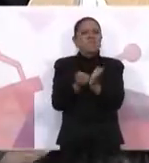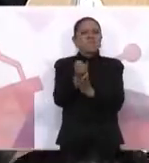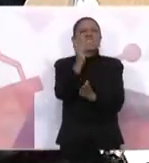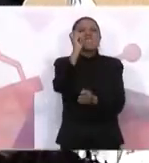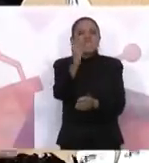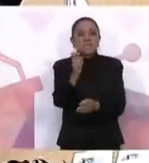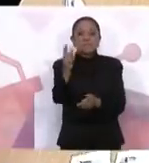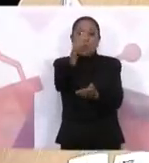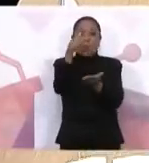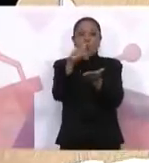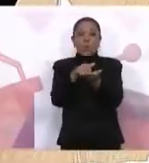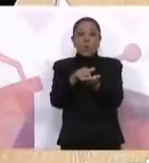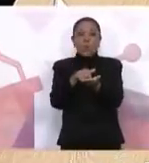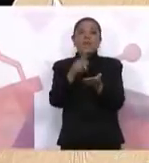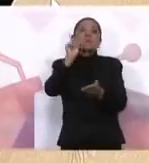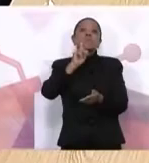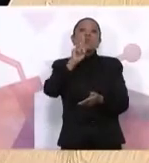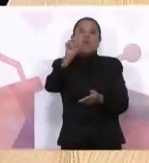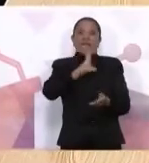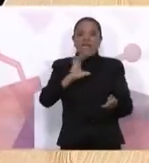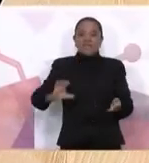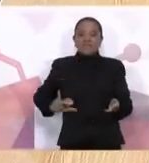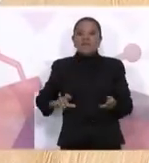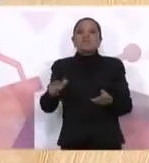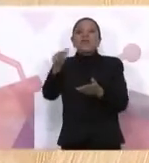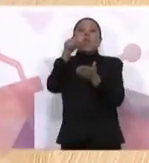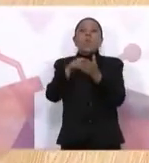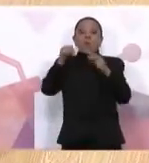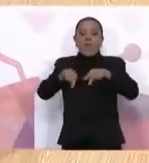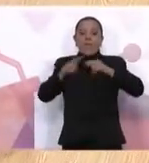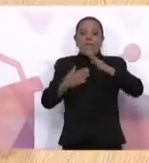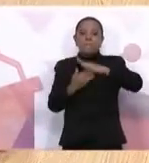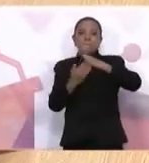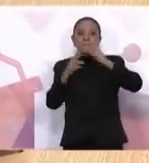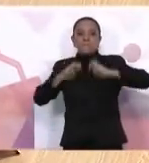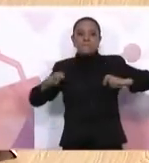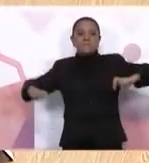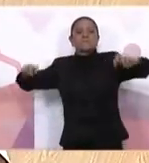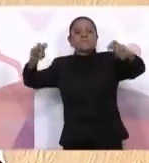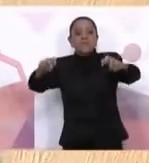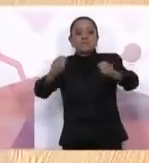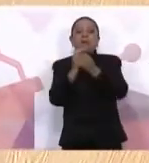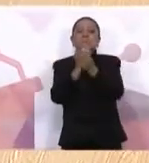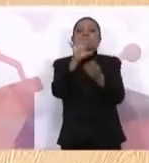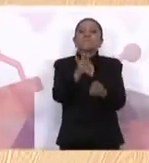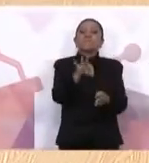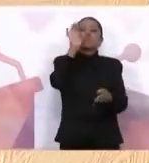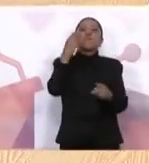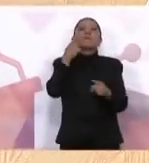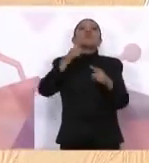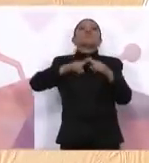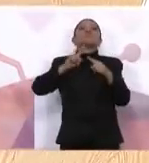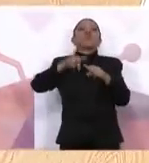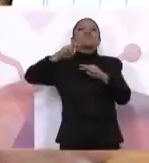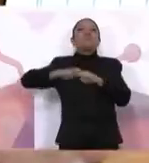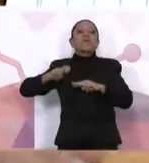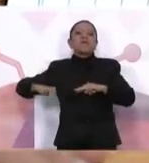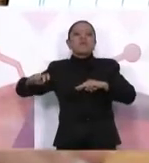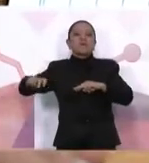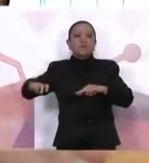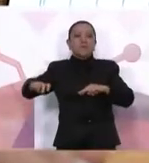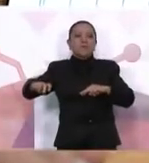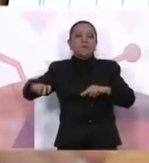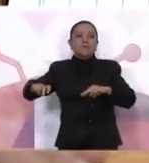de la cantidad de los candidatos en esta mesa de set televisivo como ustedes los pueden apreciar el orden de